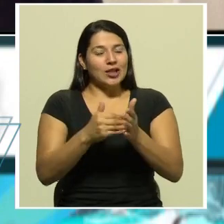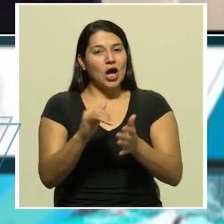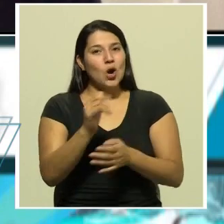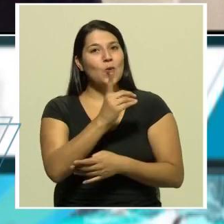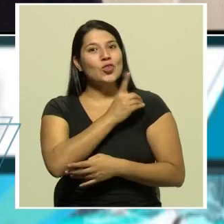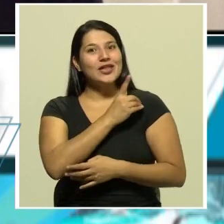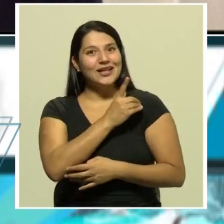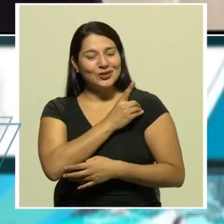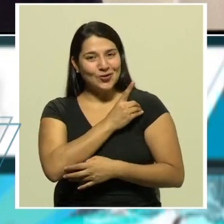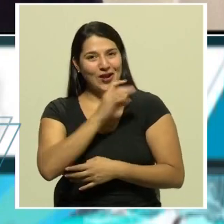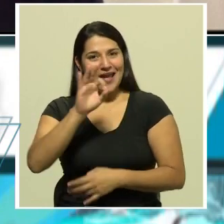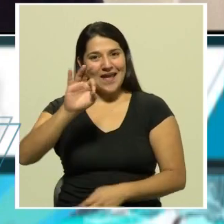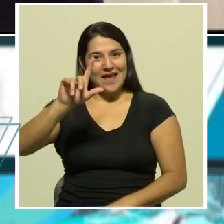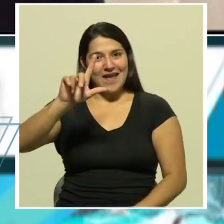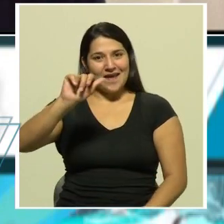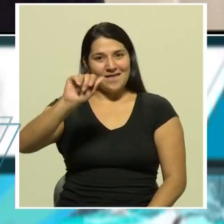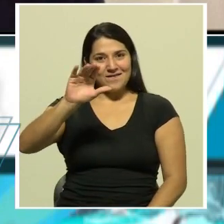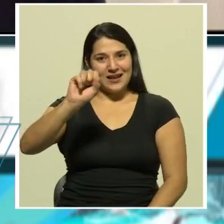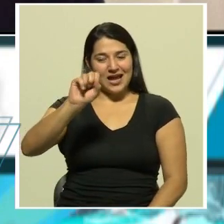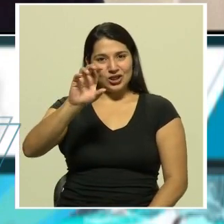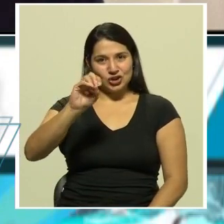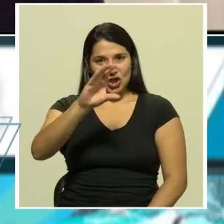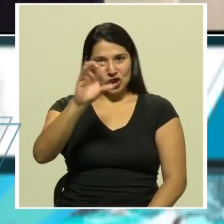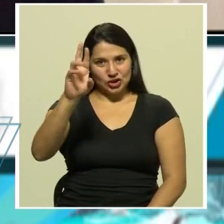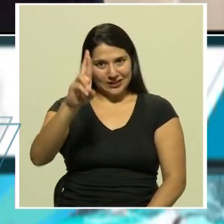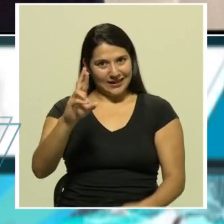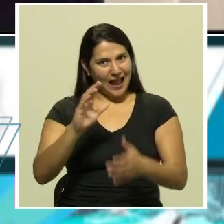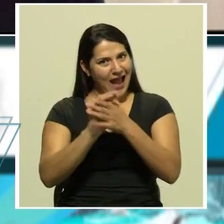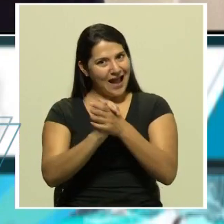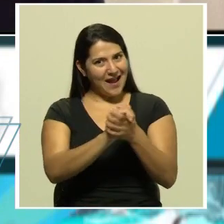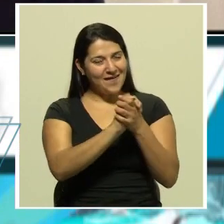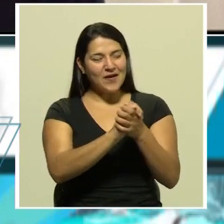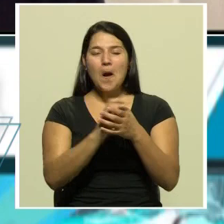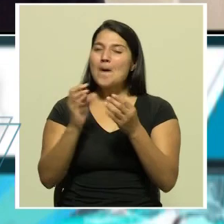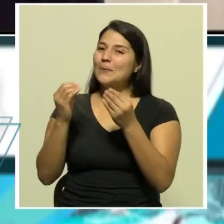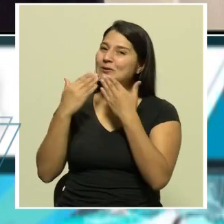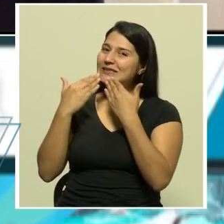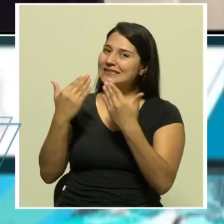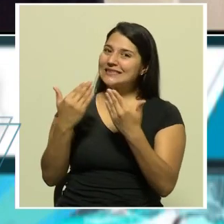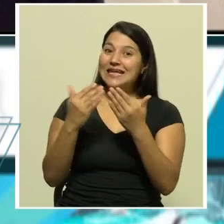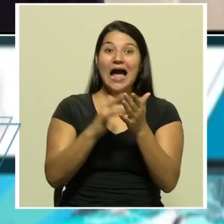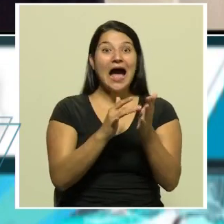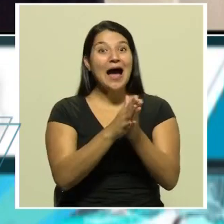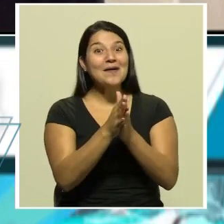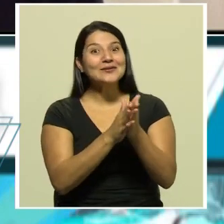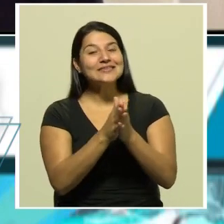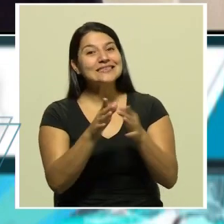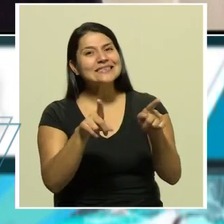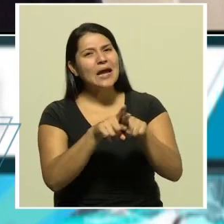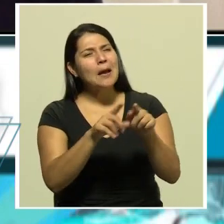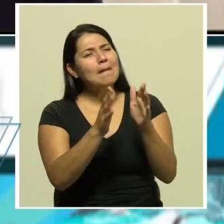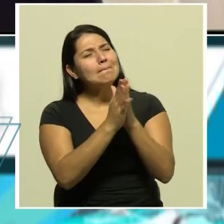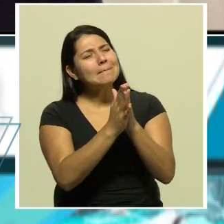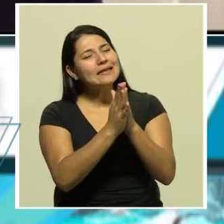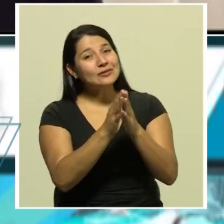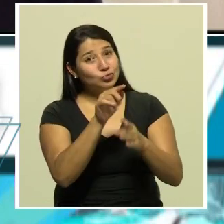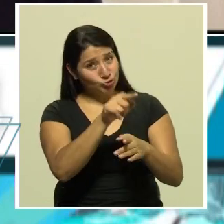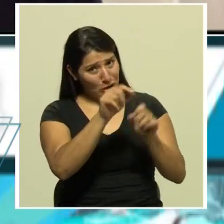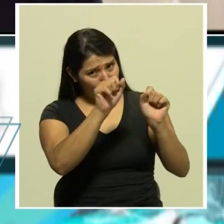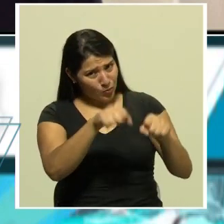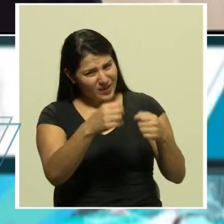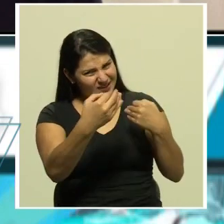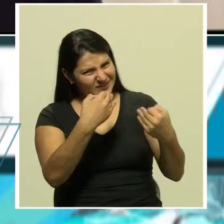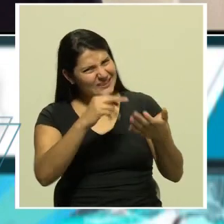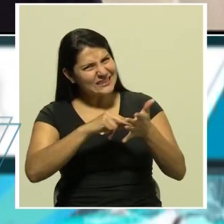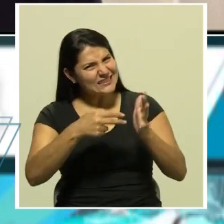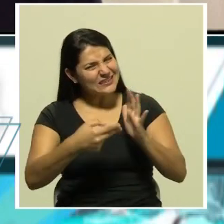Rica. ¡Felicidades! Bueno, muchísimas gracias. Aprovecho además para pedirle que nos explique qué es